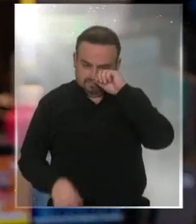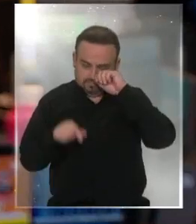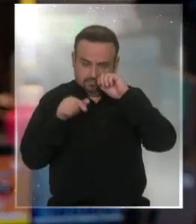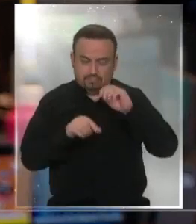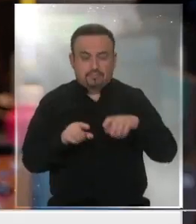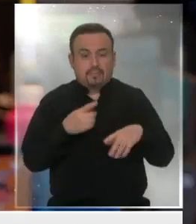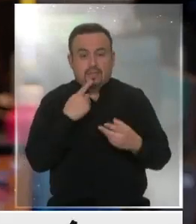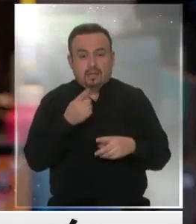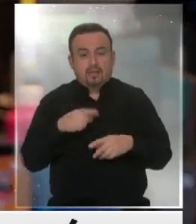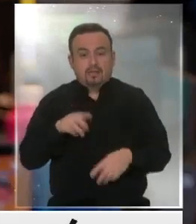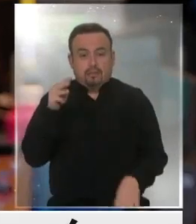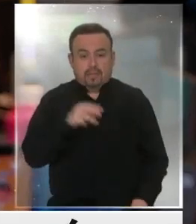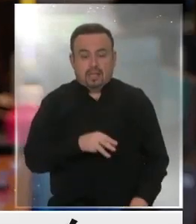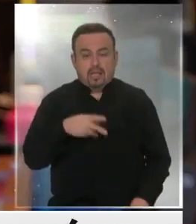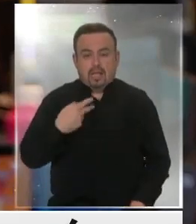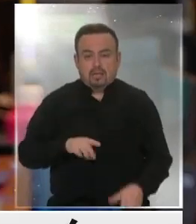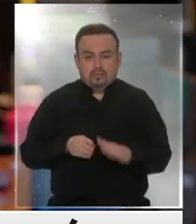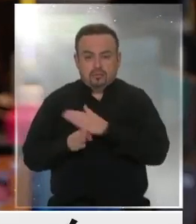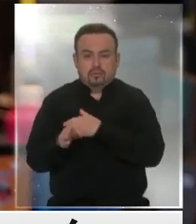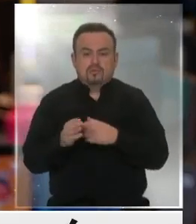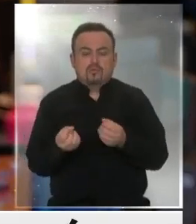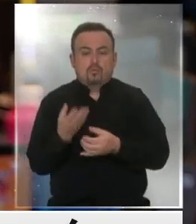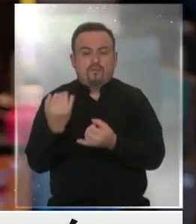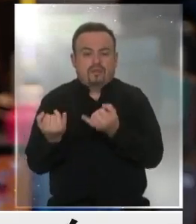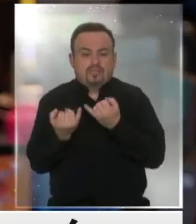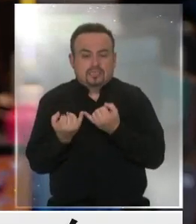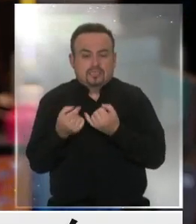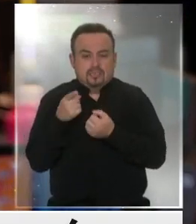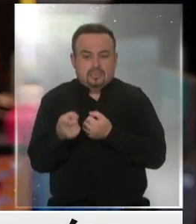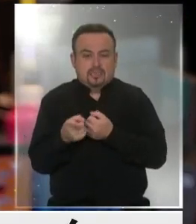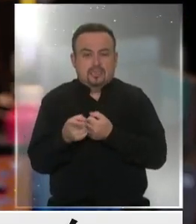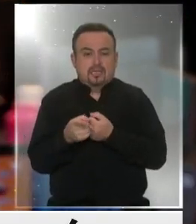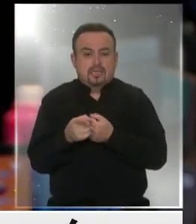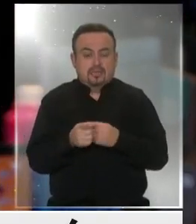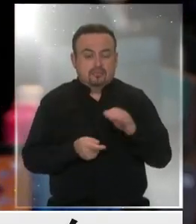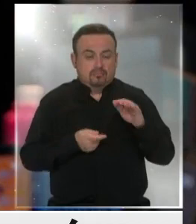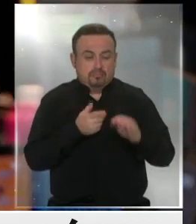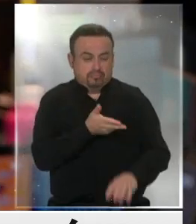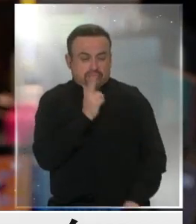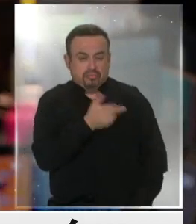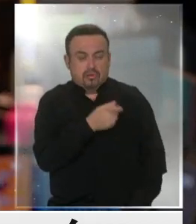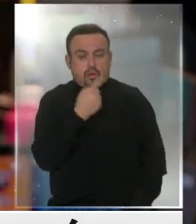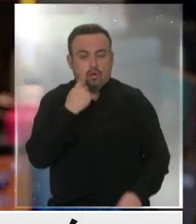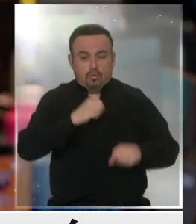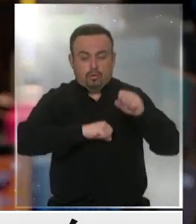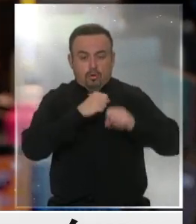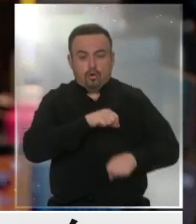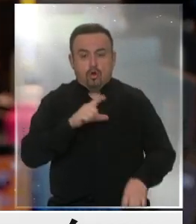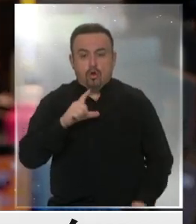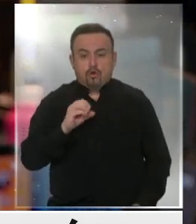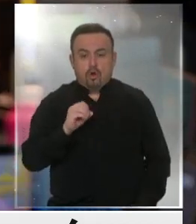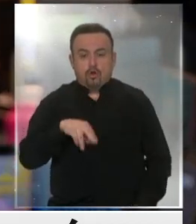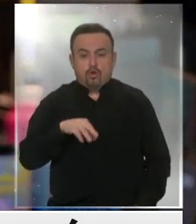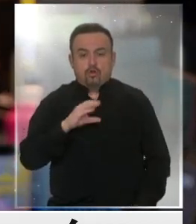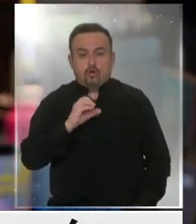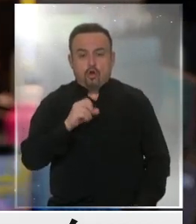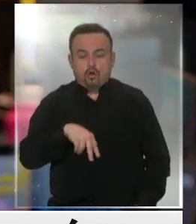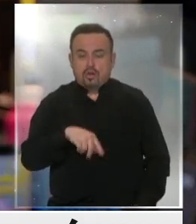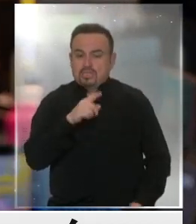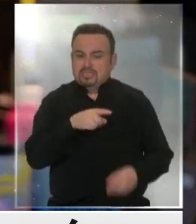De forma exclusiva, Mega Noticias tuvo acceso a nuevos antecedentes en torno al crimen de un empresario en Concón la semana